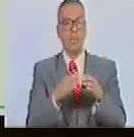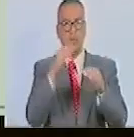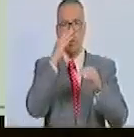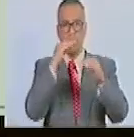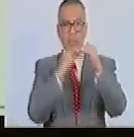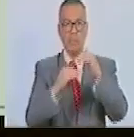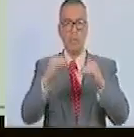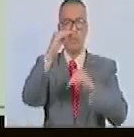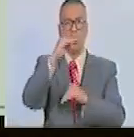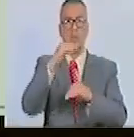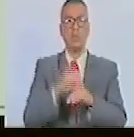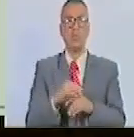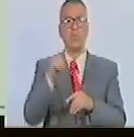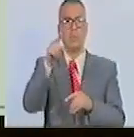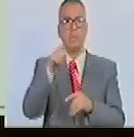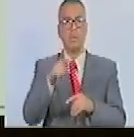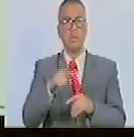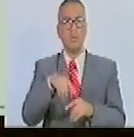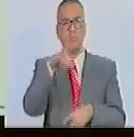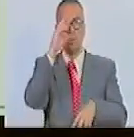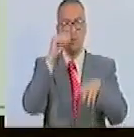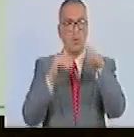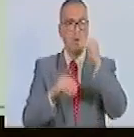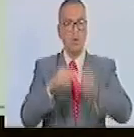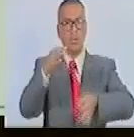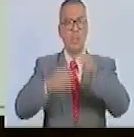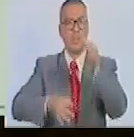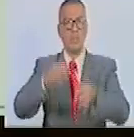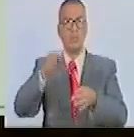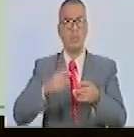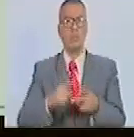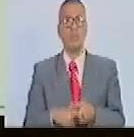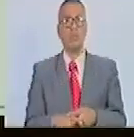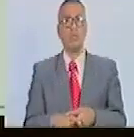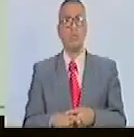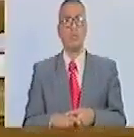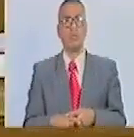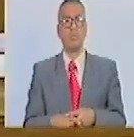adulto mayor y su nivel de instrucción es abogado.